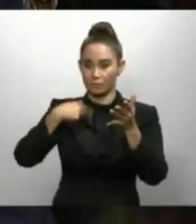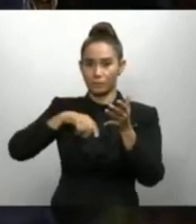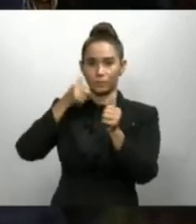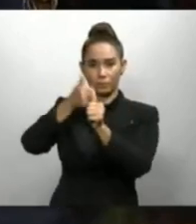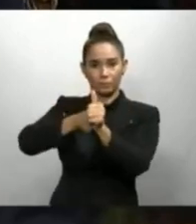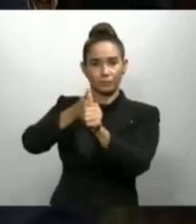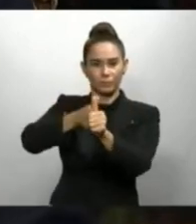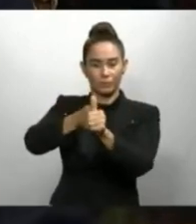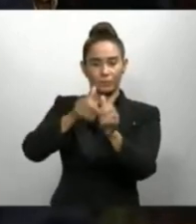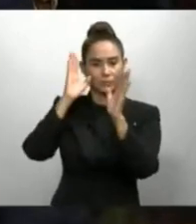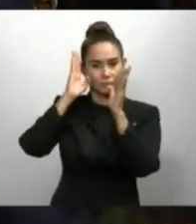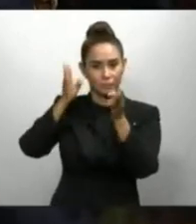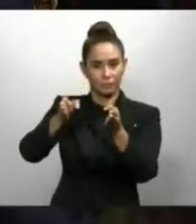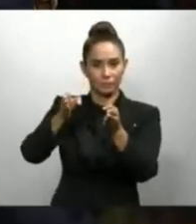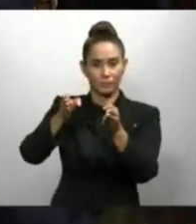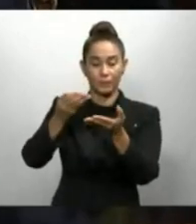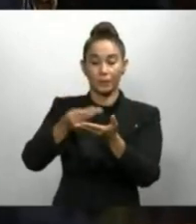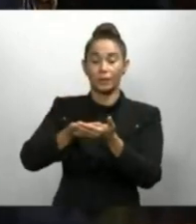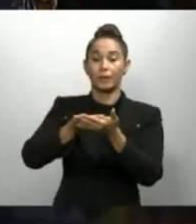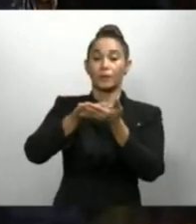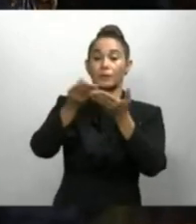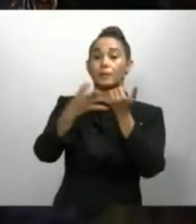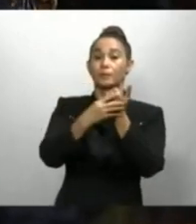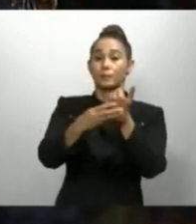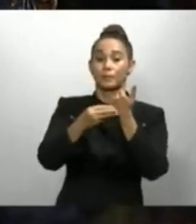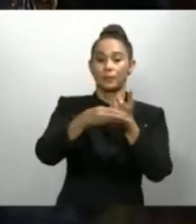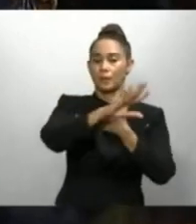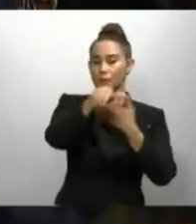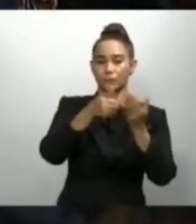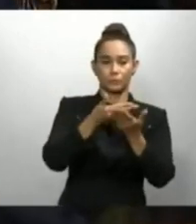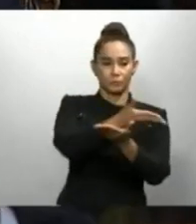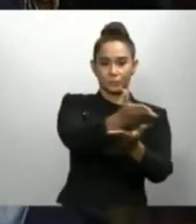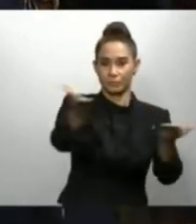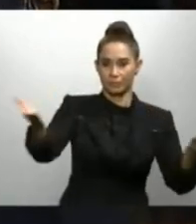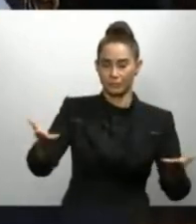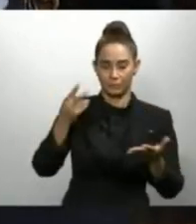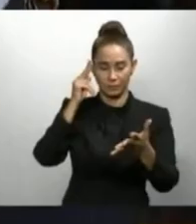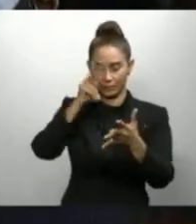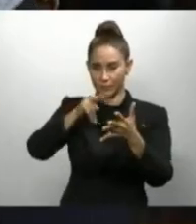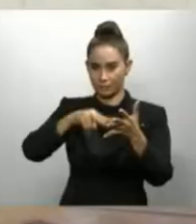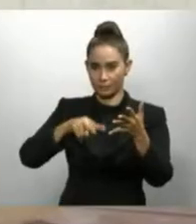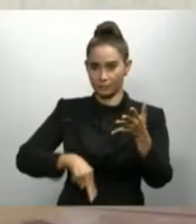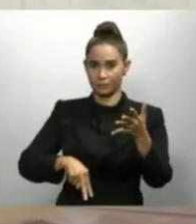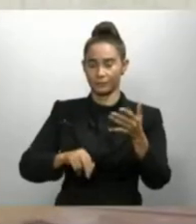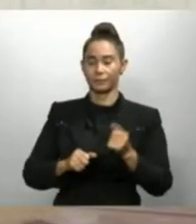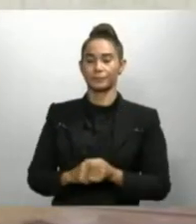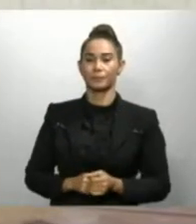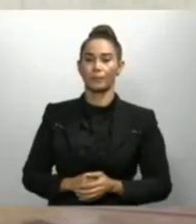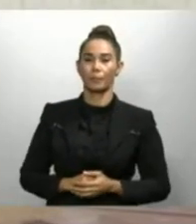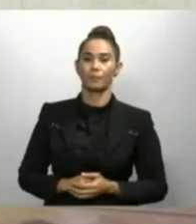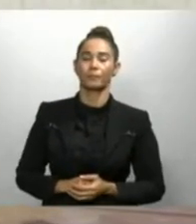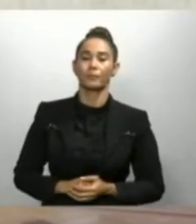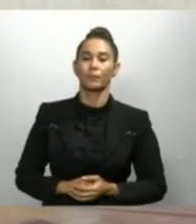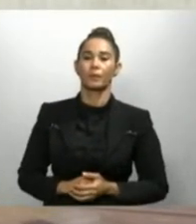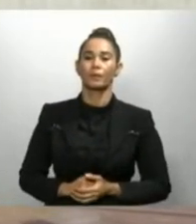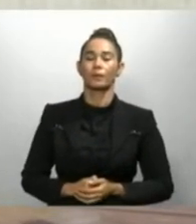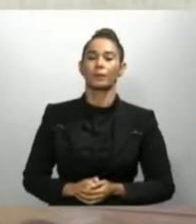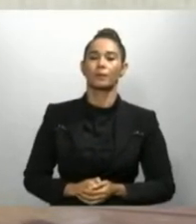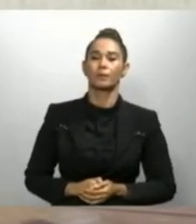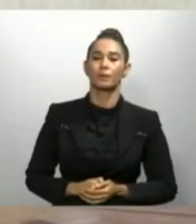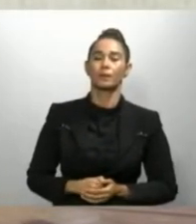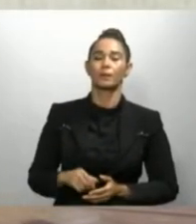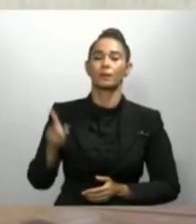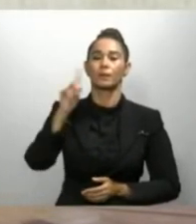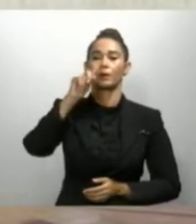a dar. Se les va a entregar una copia del decreto a la salida de aquí. Aquí tenemos otra pregunta. Exacto. Bueno, bien, buenos días,